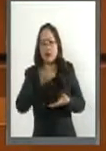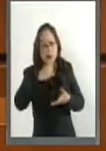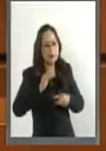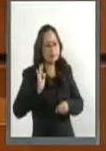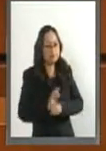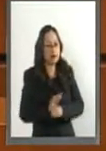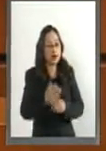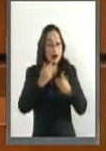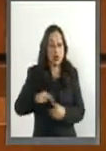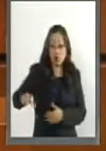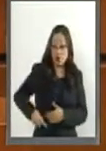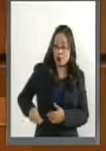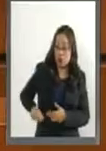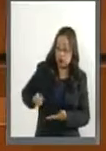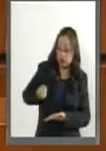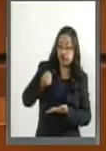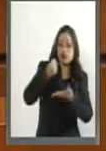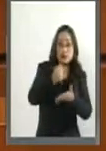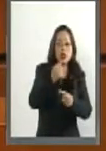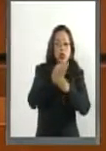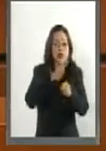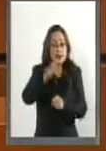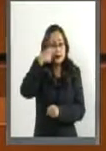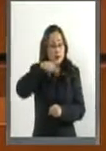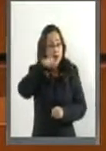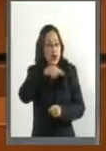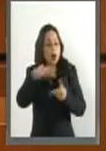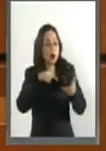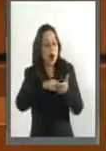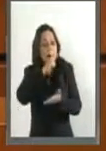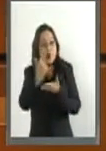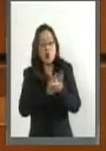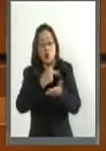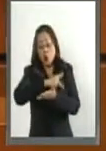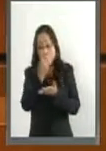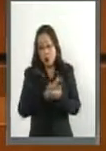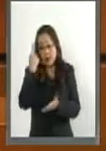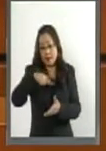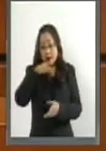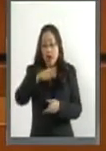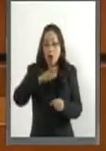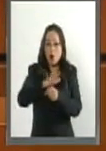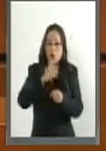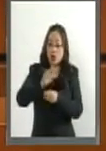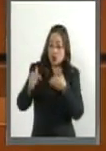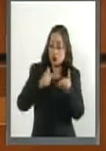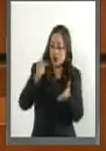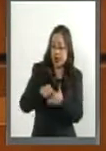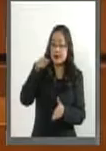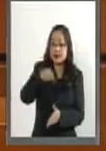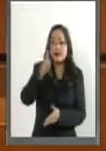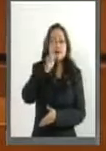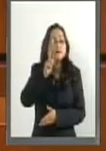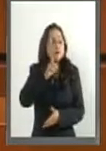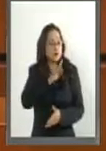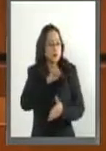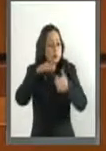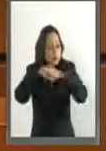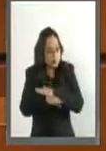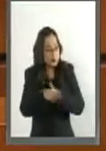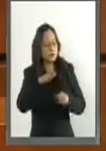Estado ha invertido de manera suficiente en una política pública que permita contar con espacios donde las mujeres